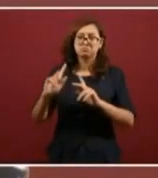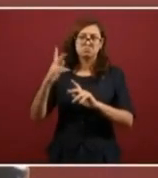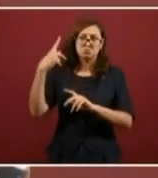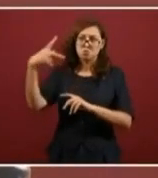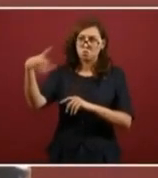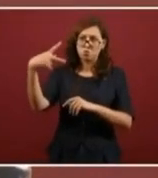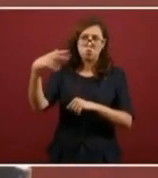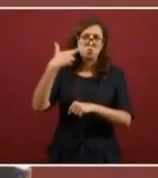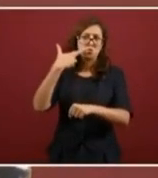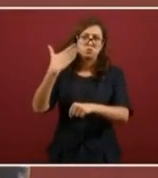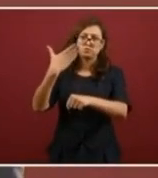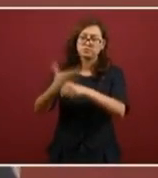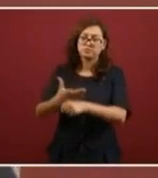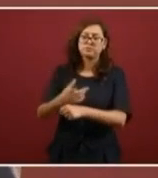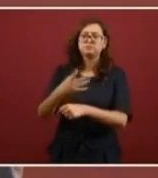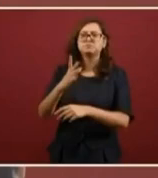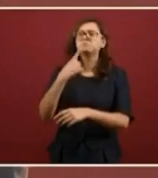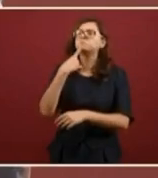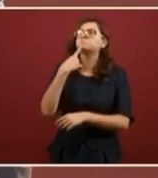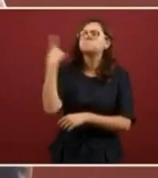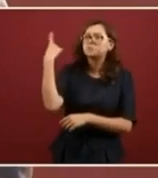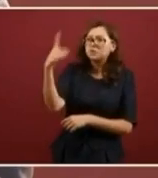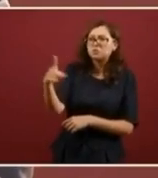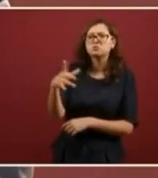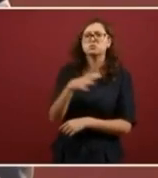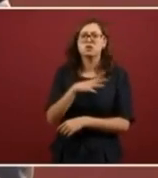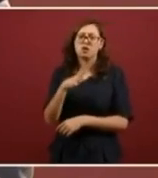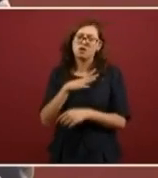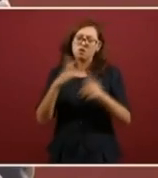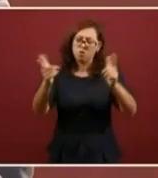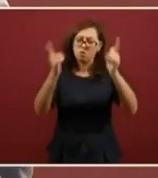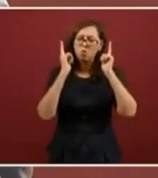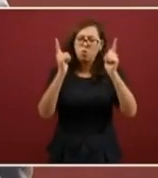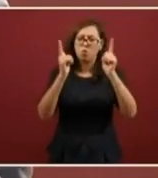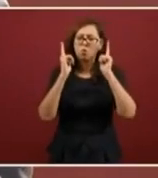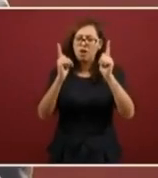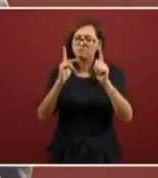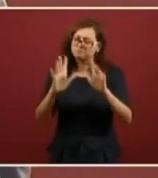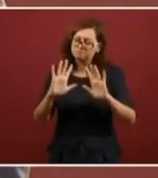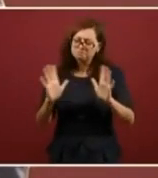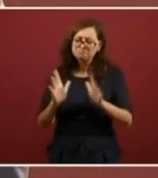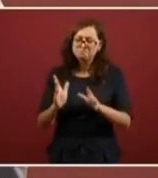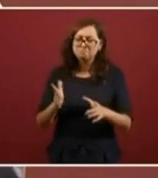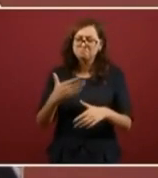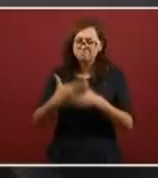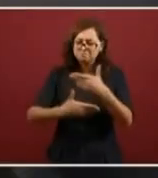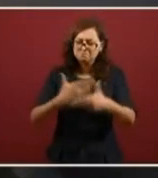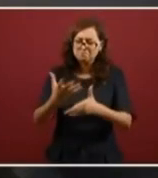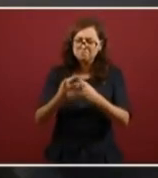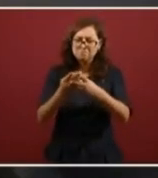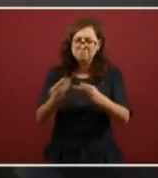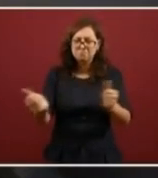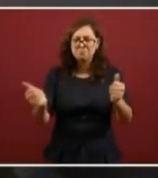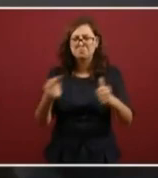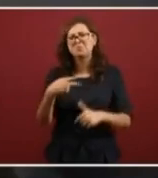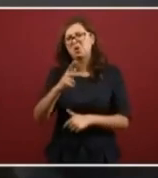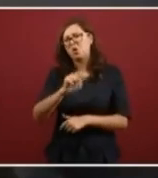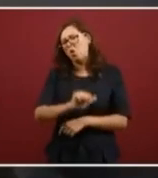denuncias, y que se resuelva. Pero en otros asuntos